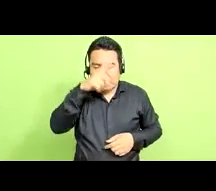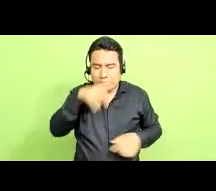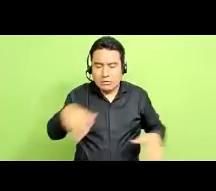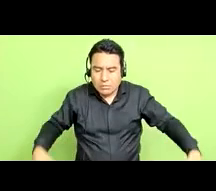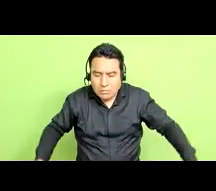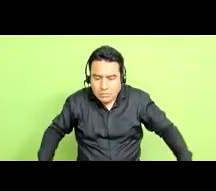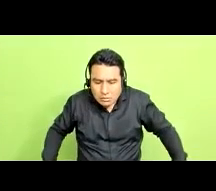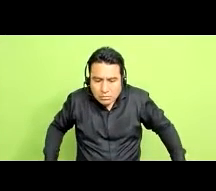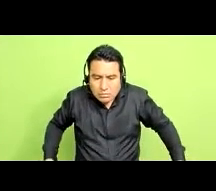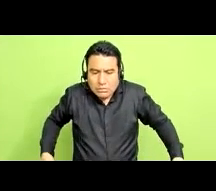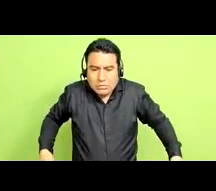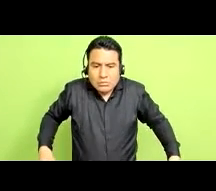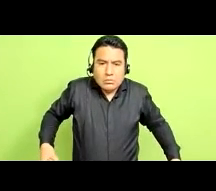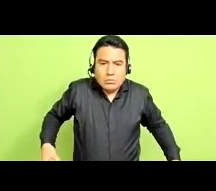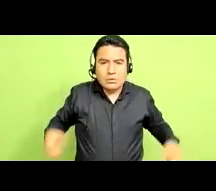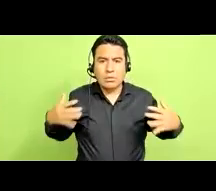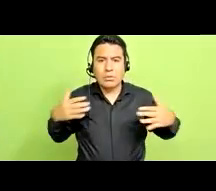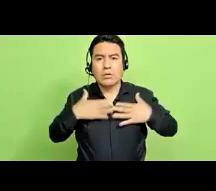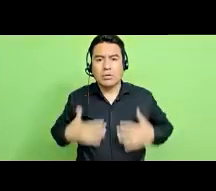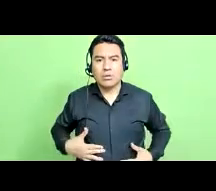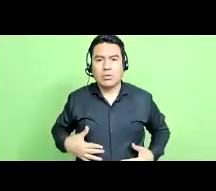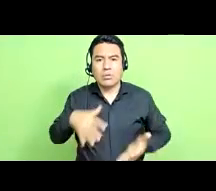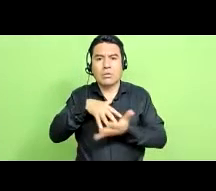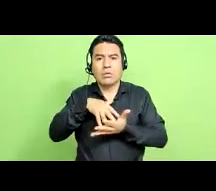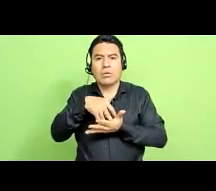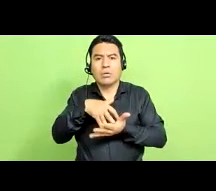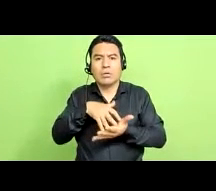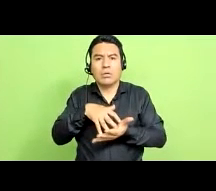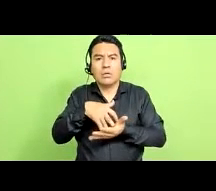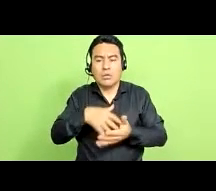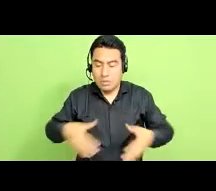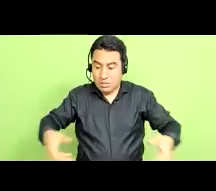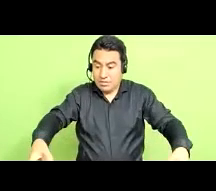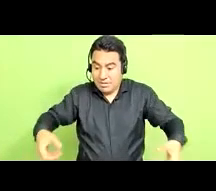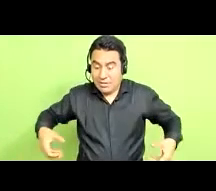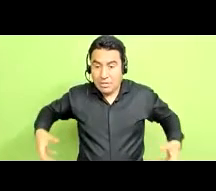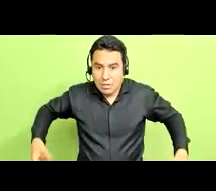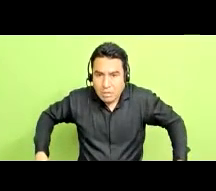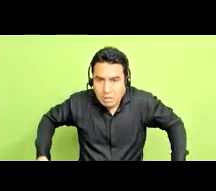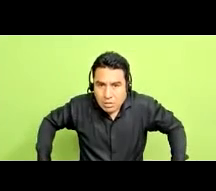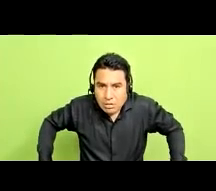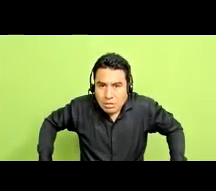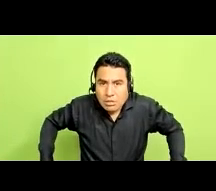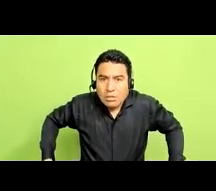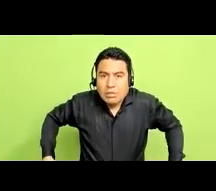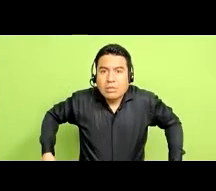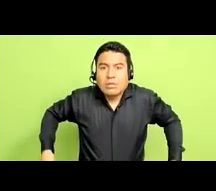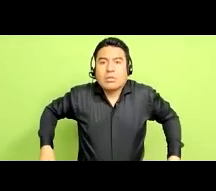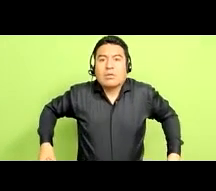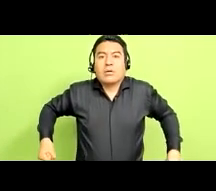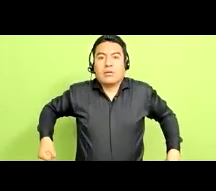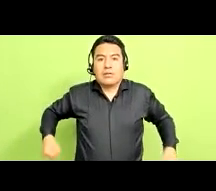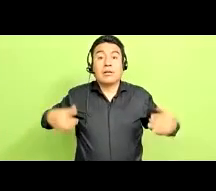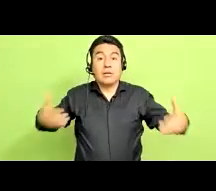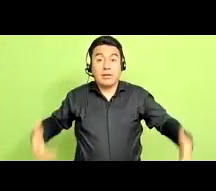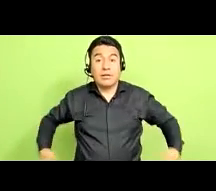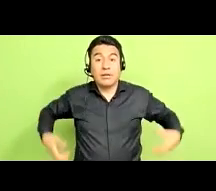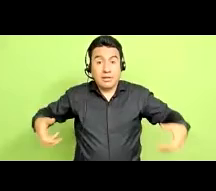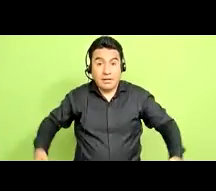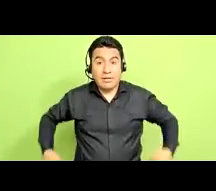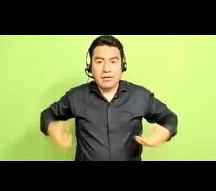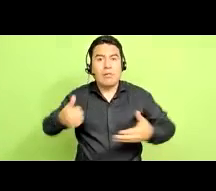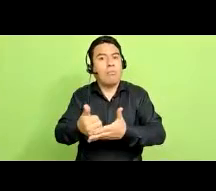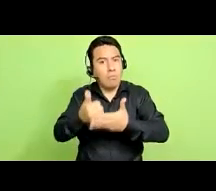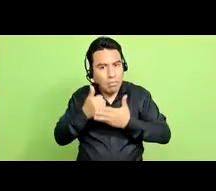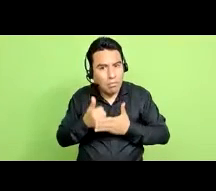masa muscular van perdiendo fuerza y esto le permite pasarse asociadas de ruedas también entonces es un punto muy muy